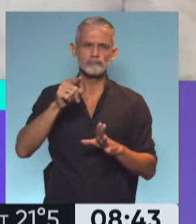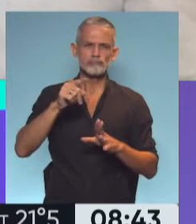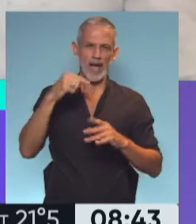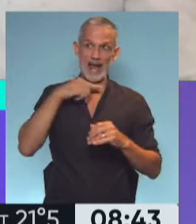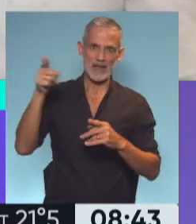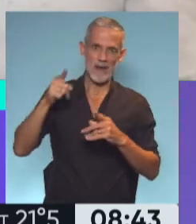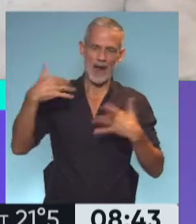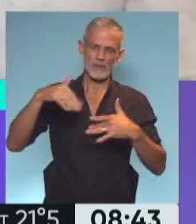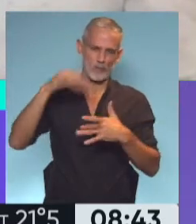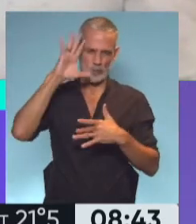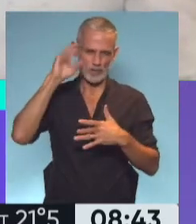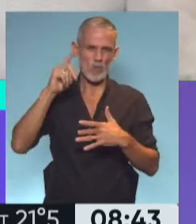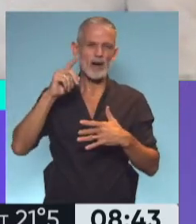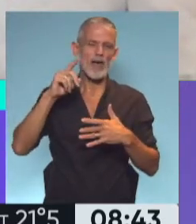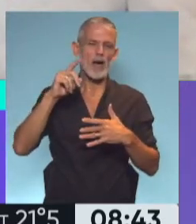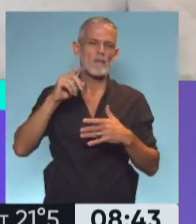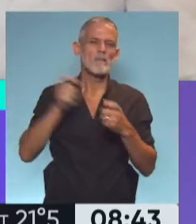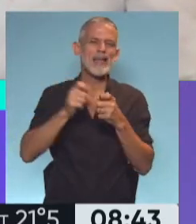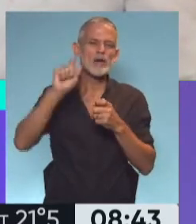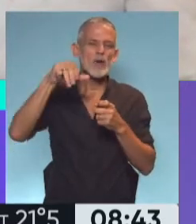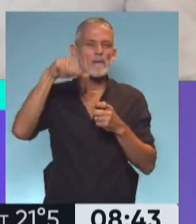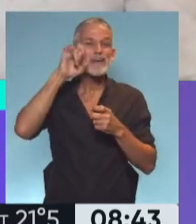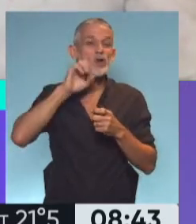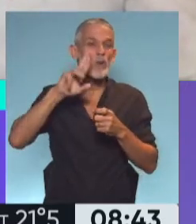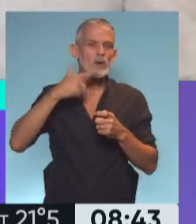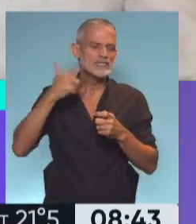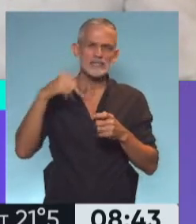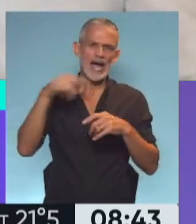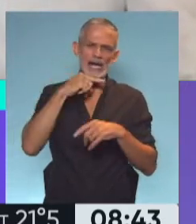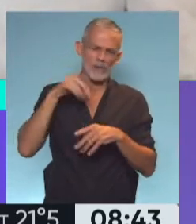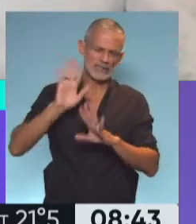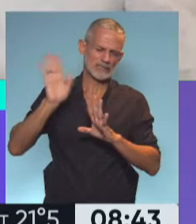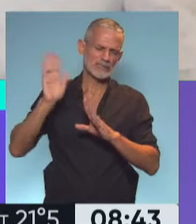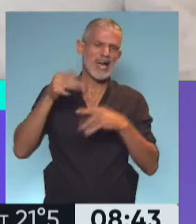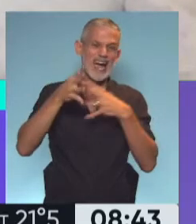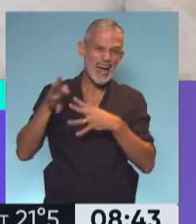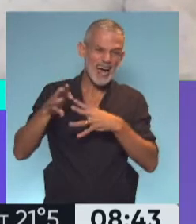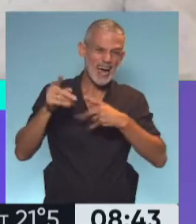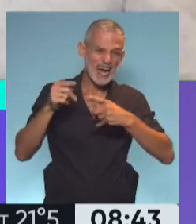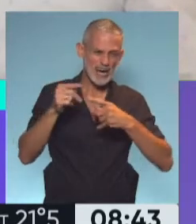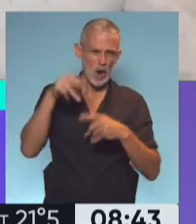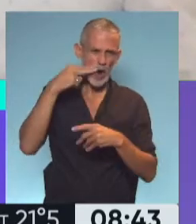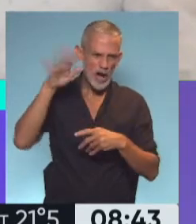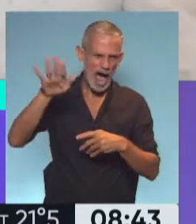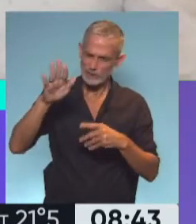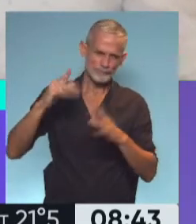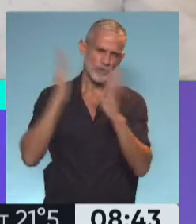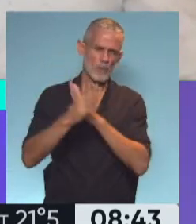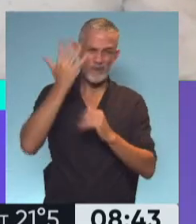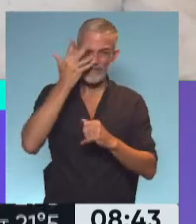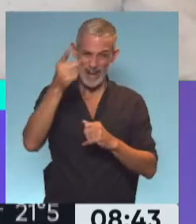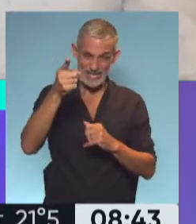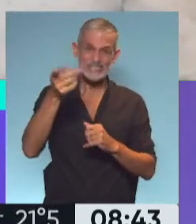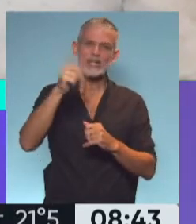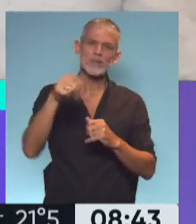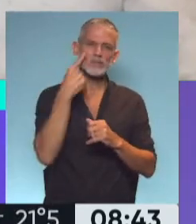y todos recordamos su película Metrópolis, escapó, huyó de Alemania ante el crecimiento del nazismo, primero hacia Francia, donde